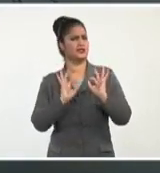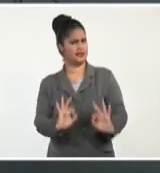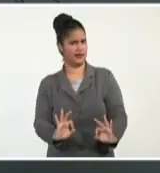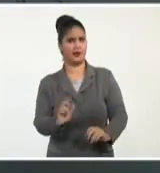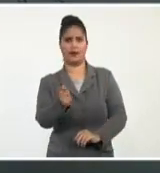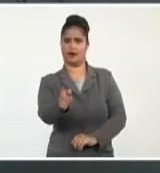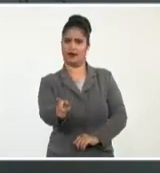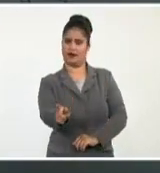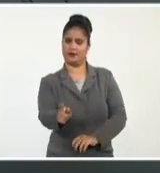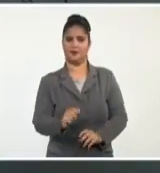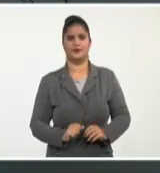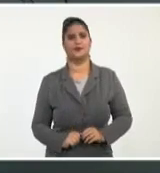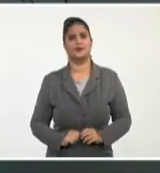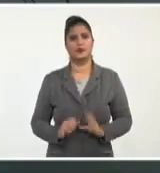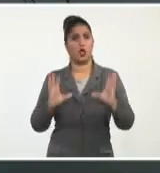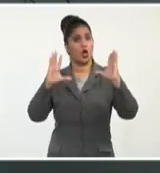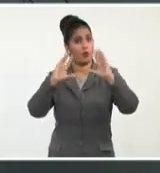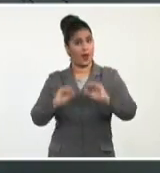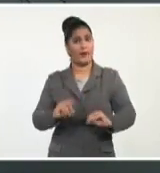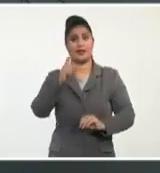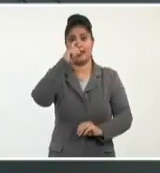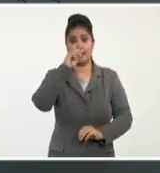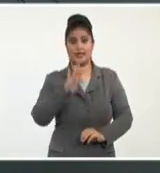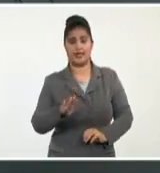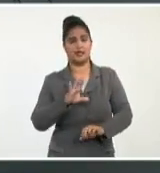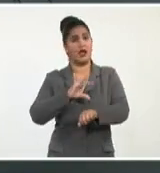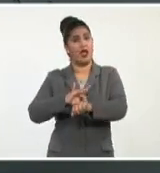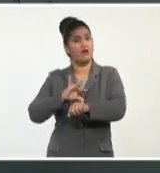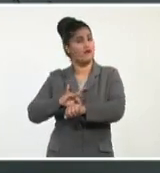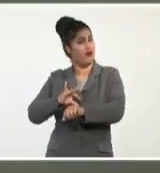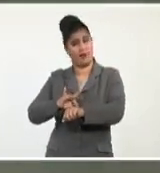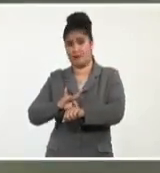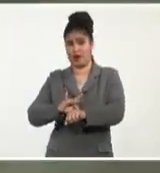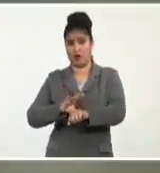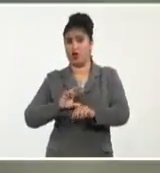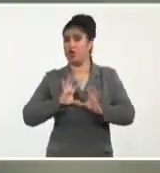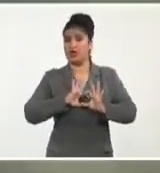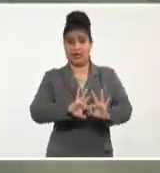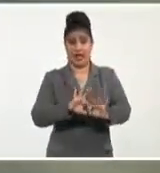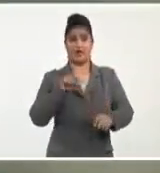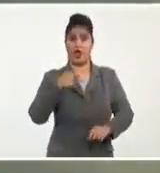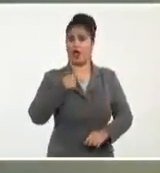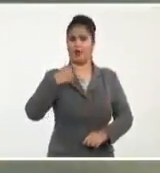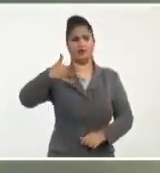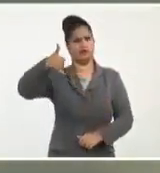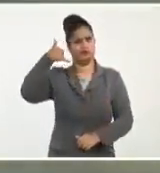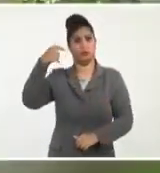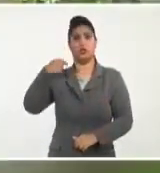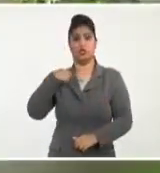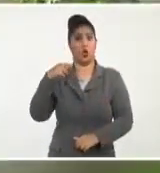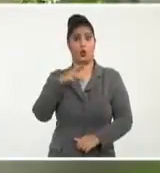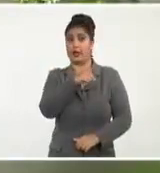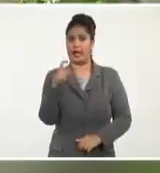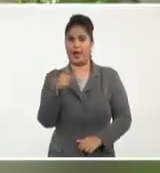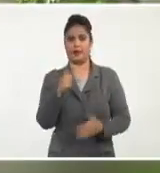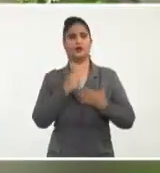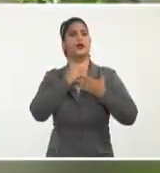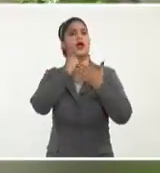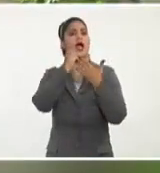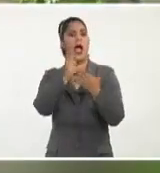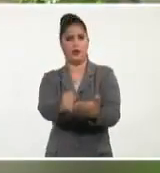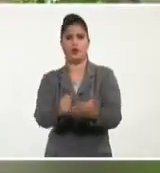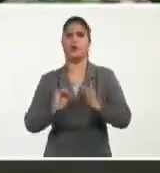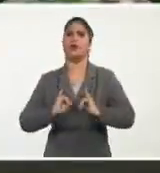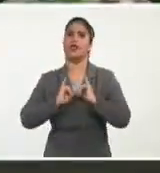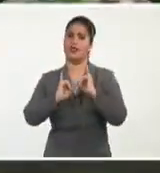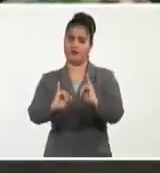una niña también por la noche, como a las 11 de la noche, y así, caso, accidente. Cuando los teléfonos colapsen, que no haya